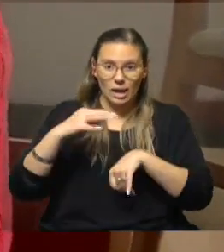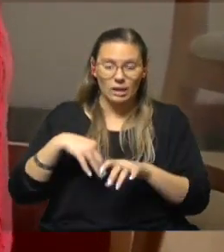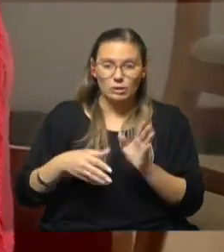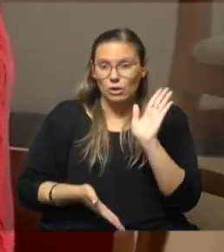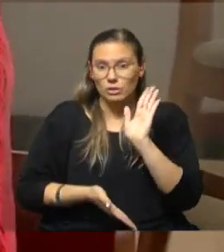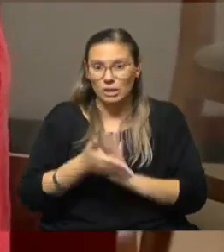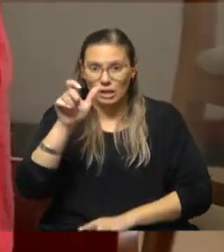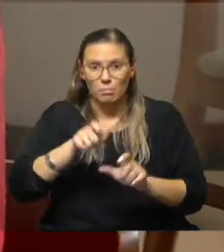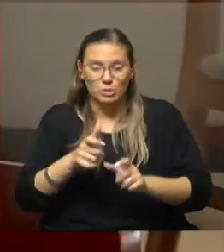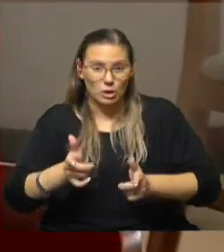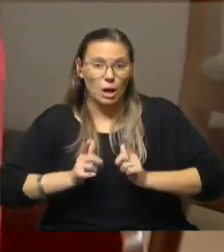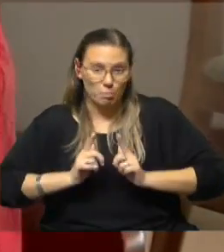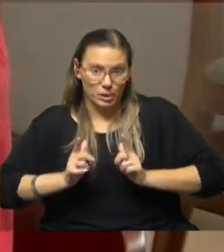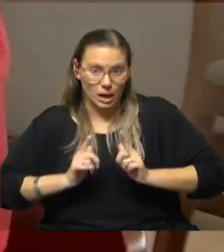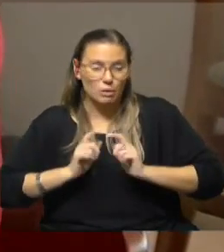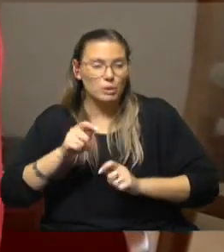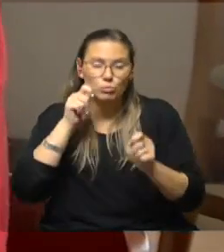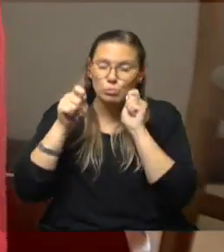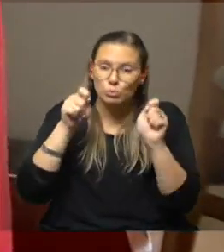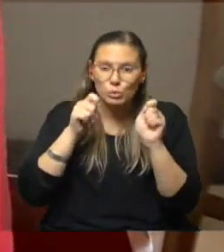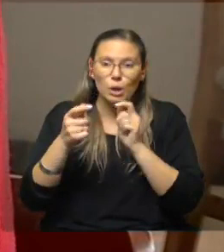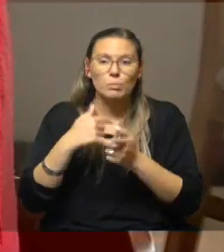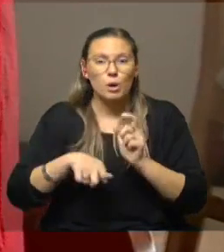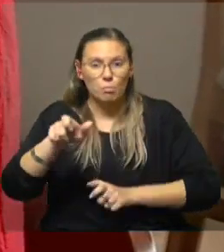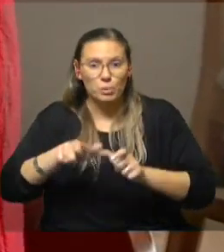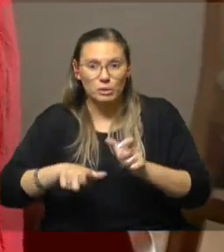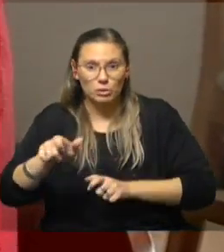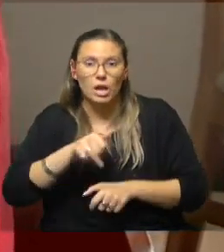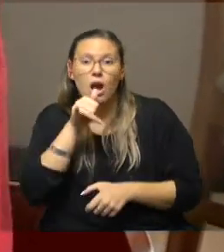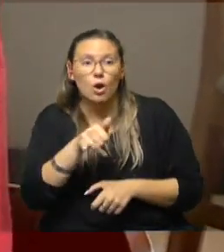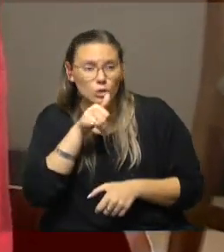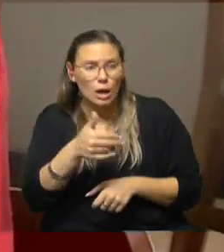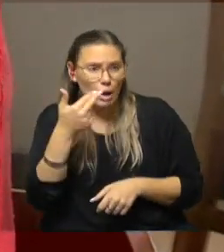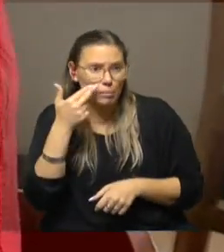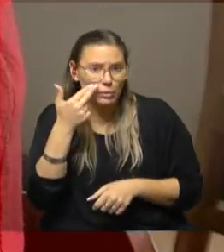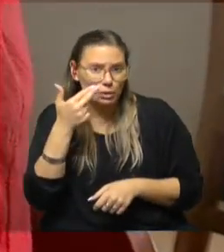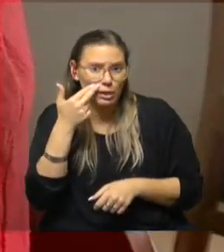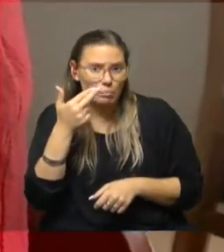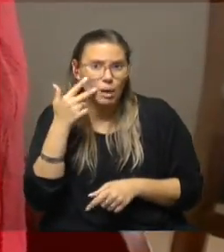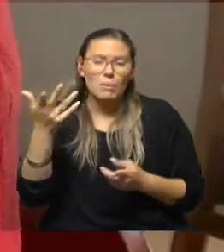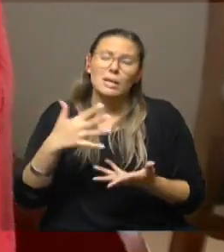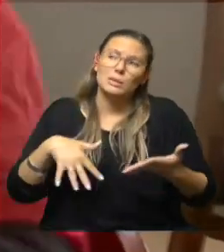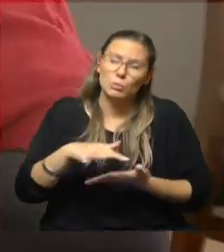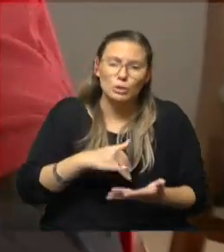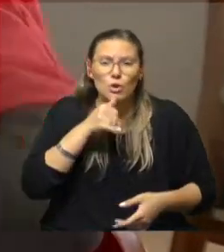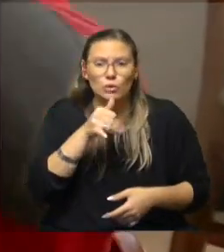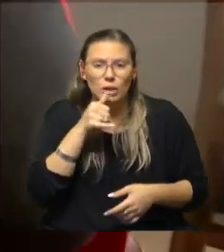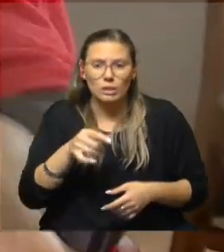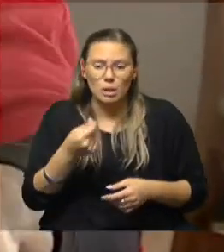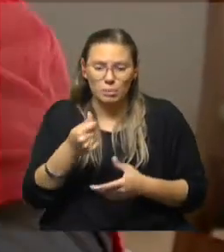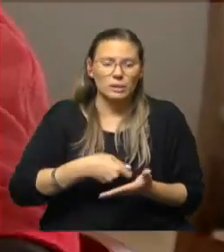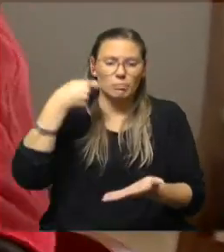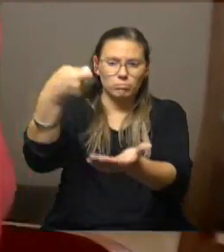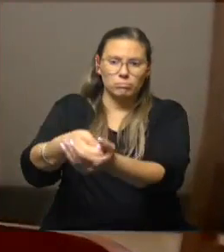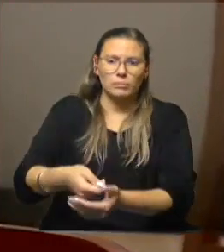gente que la estaba esperando, por supuesto para saludarla, qué sé yo, pero había gente que le contaba sus problemas. Mirá, me pasa esto, que ella agarraba la plata,